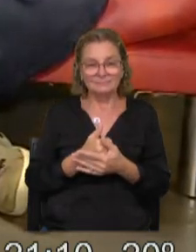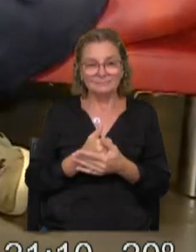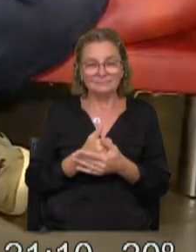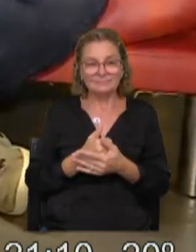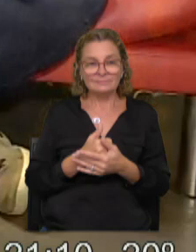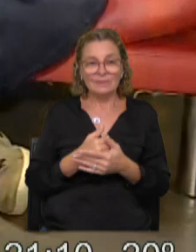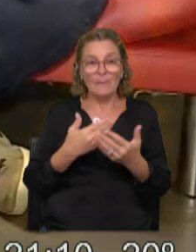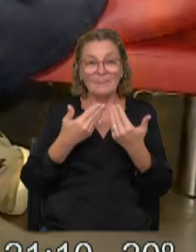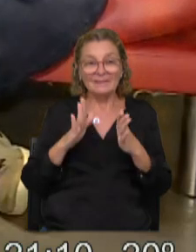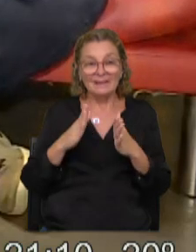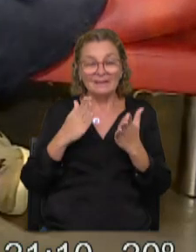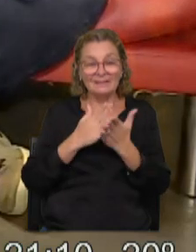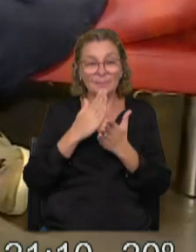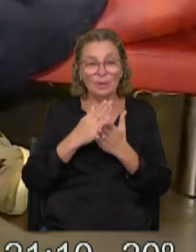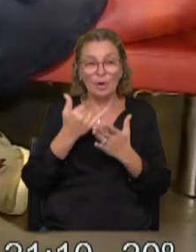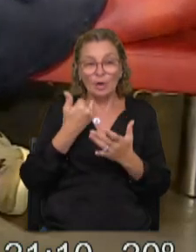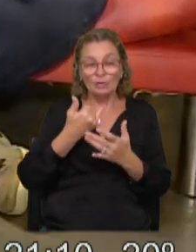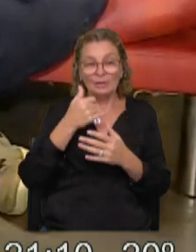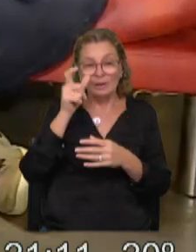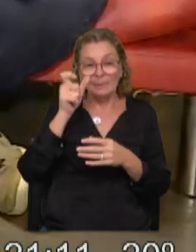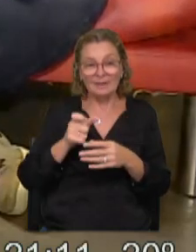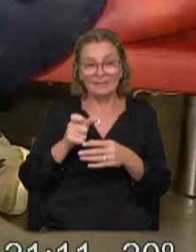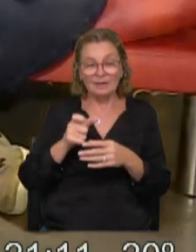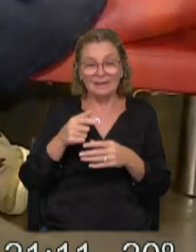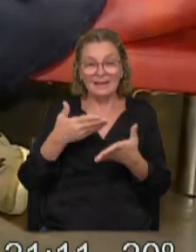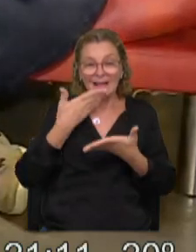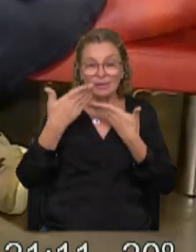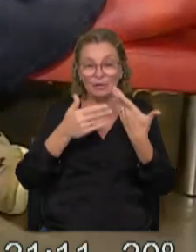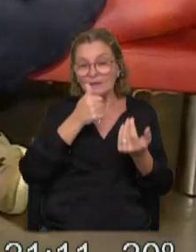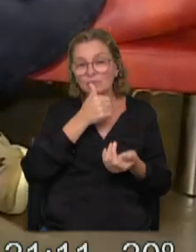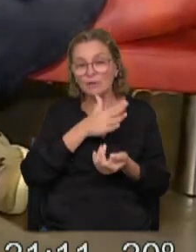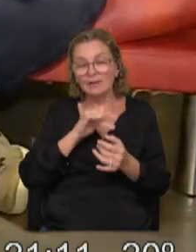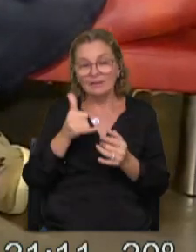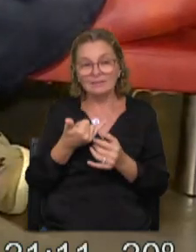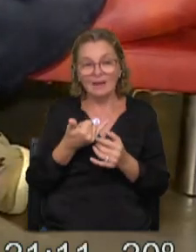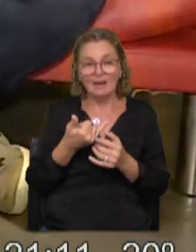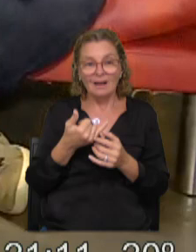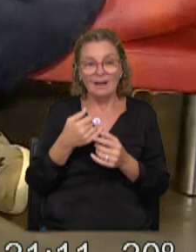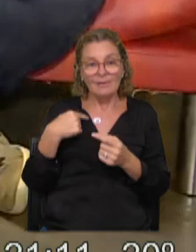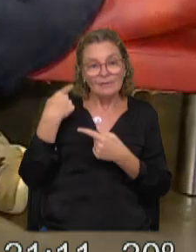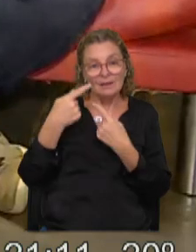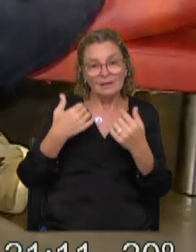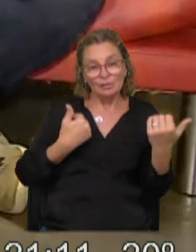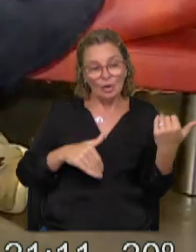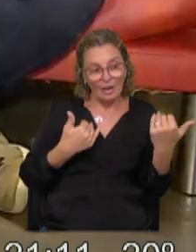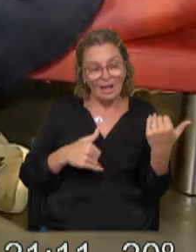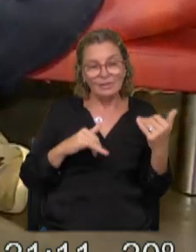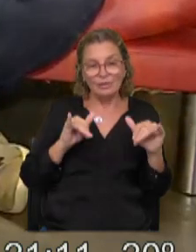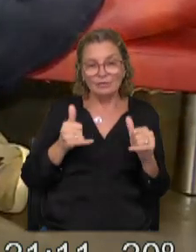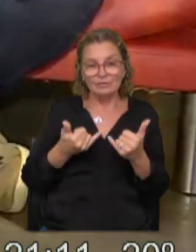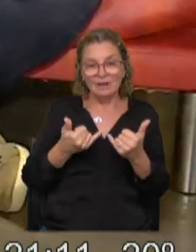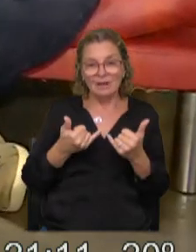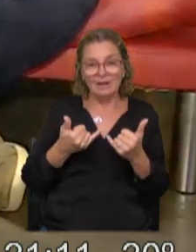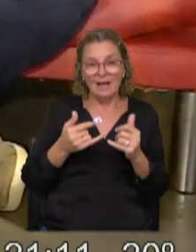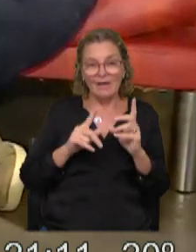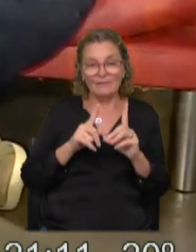Vamos a comenzar primero, bueno, contándole a la gente que estas canciones históricas ustedes ya las vienen tocando, girando,